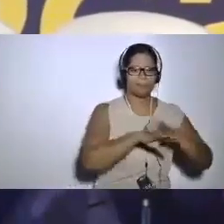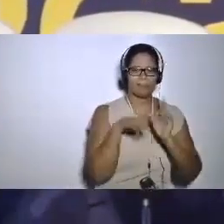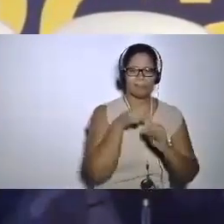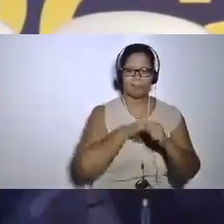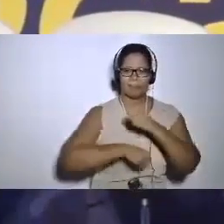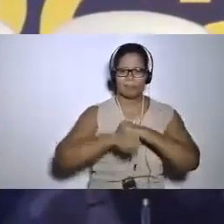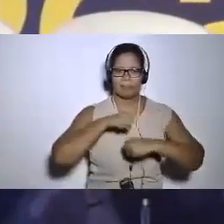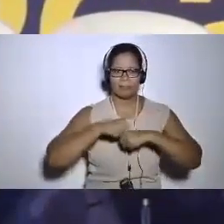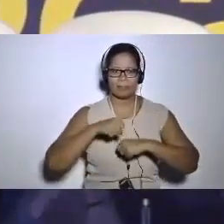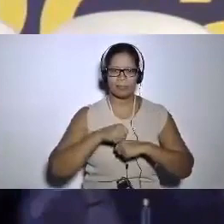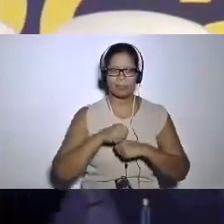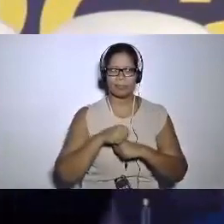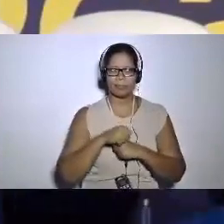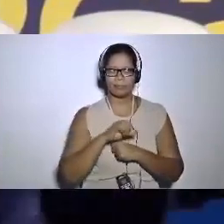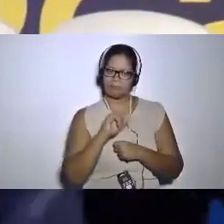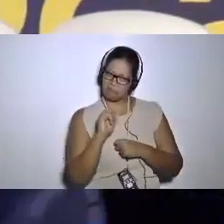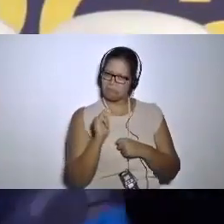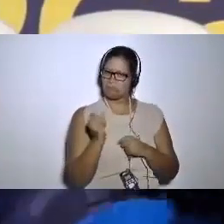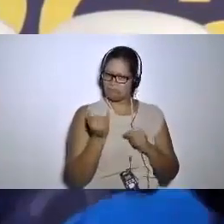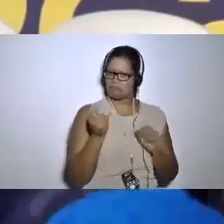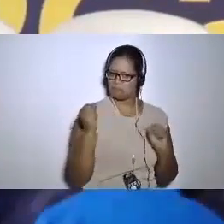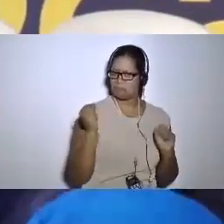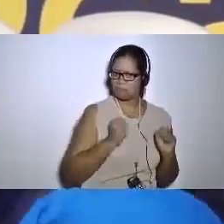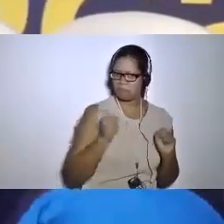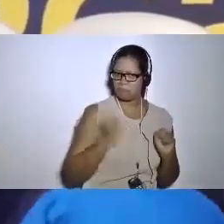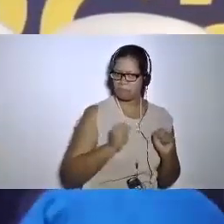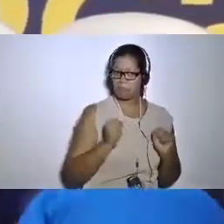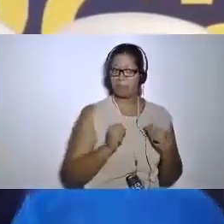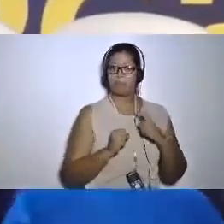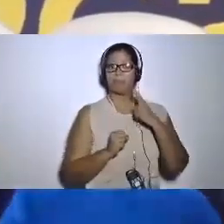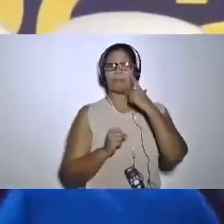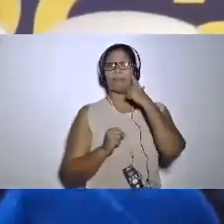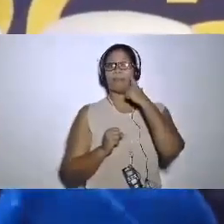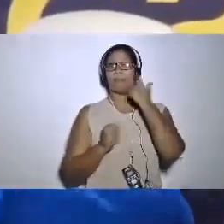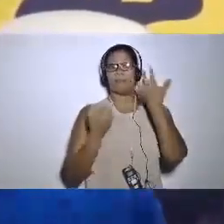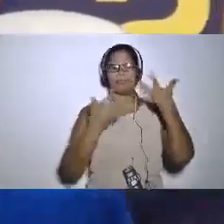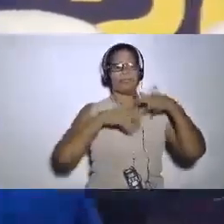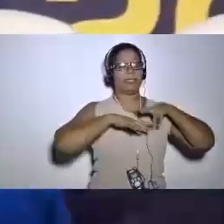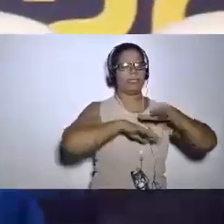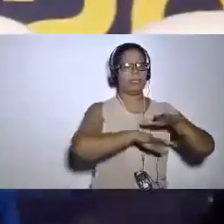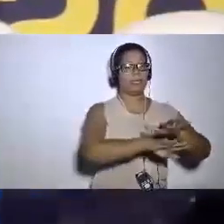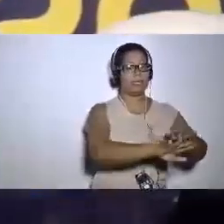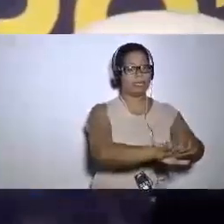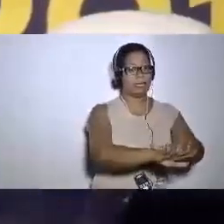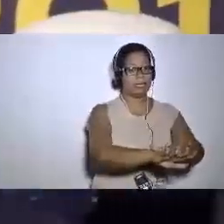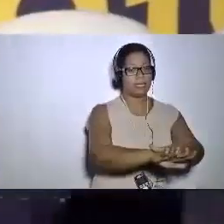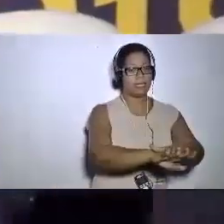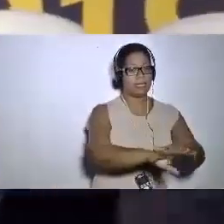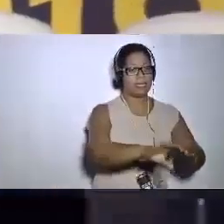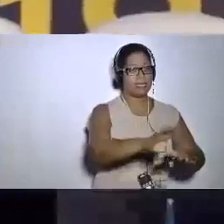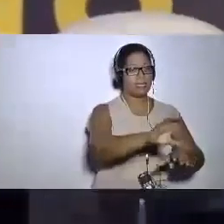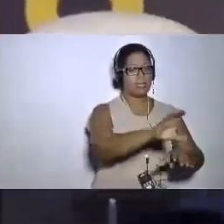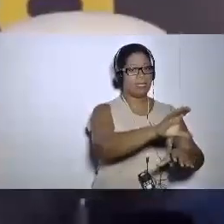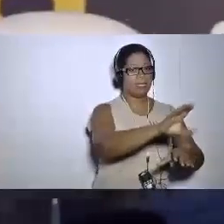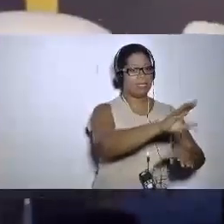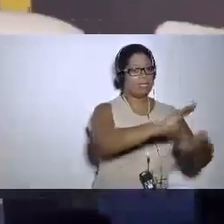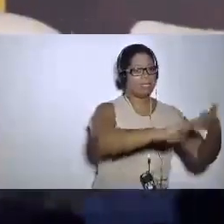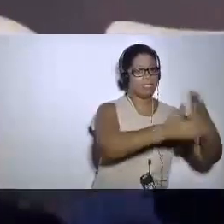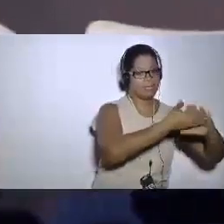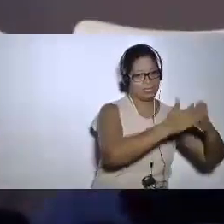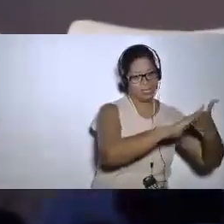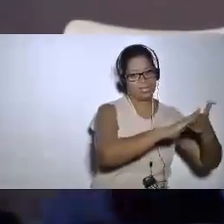entren en la red de movilidad. Pero ustedes, esto es muy cierto para las redes de las